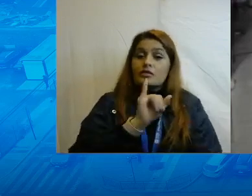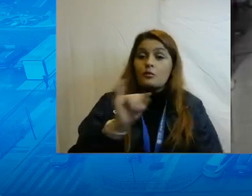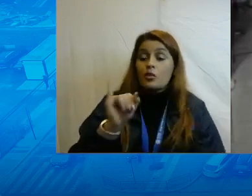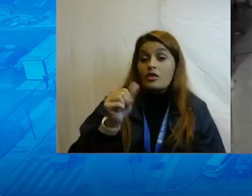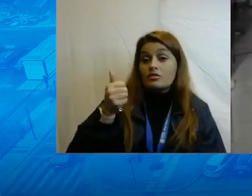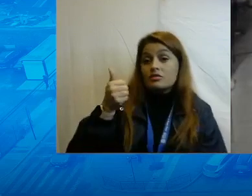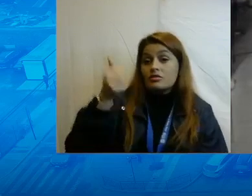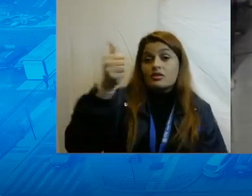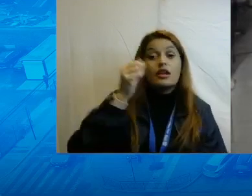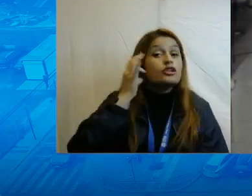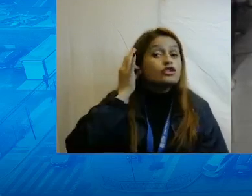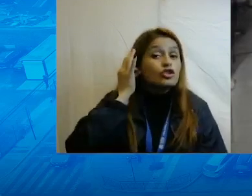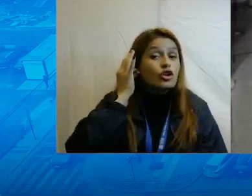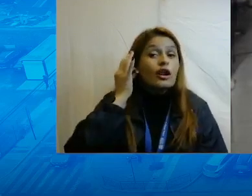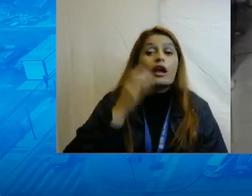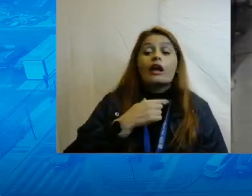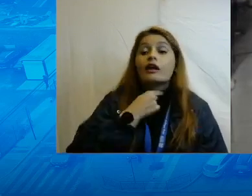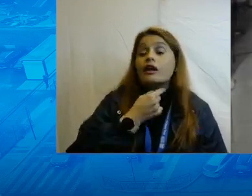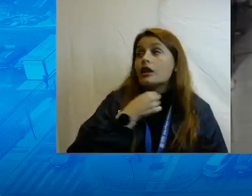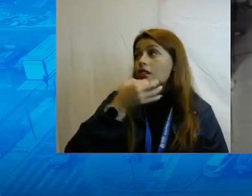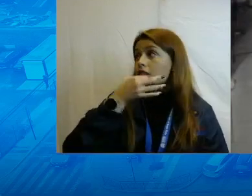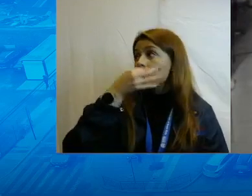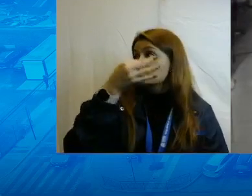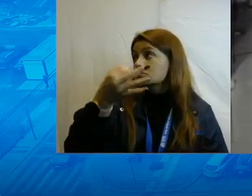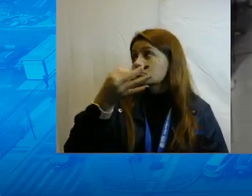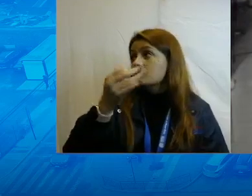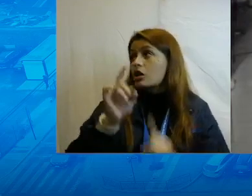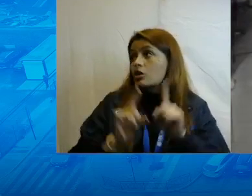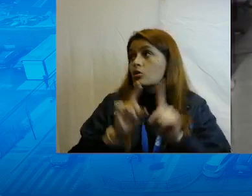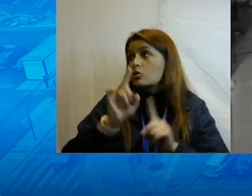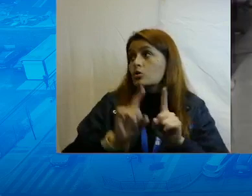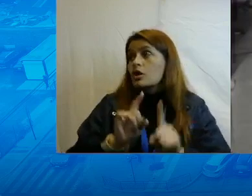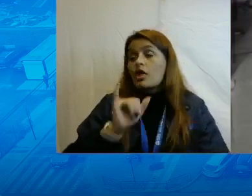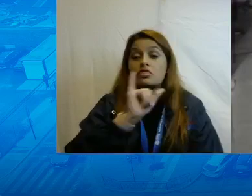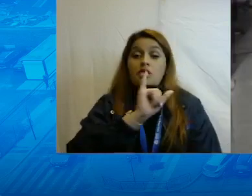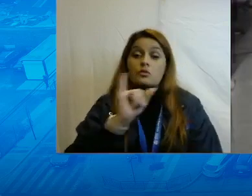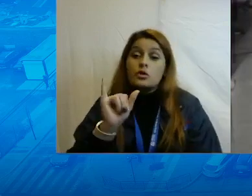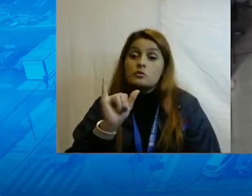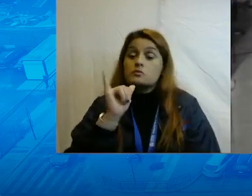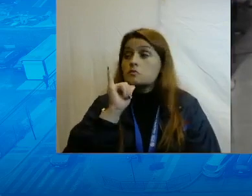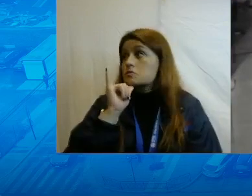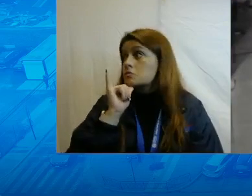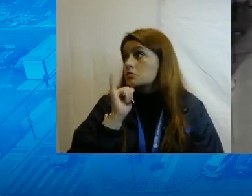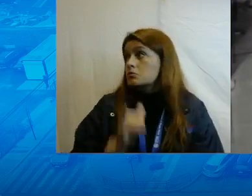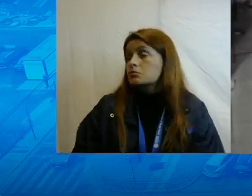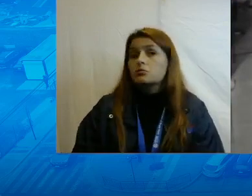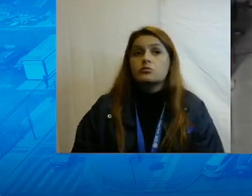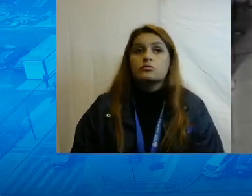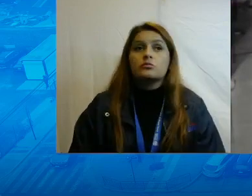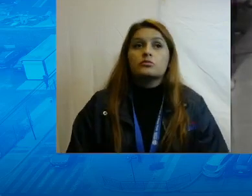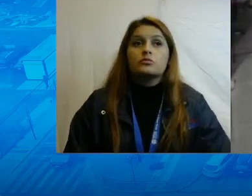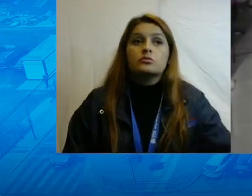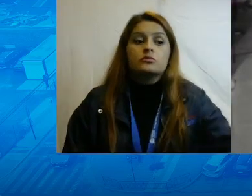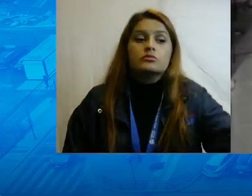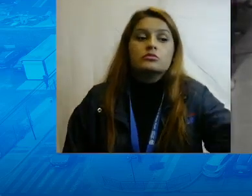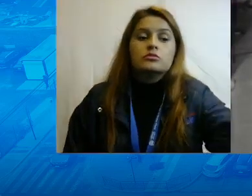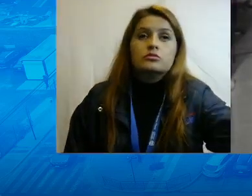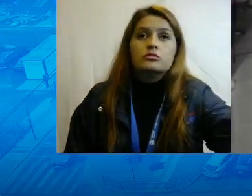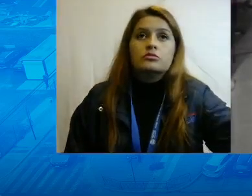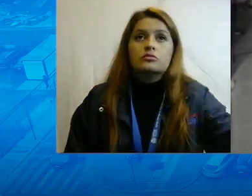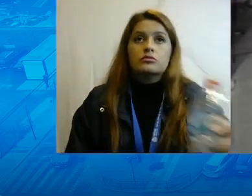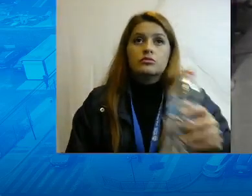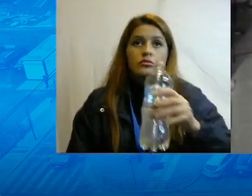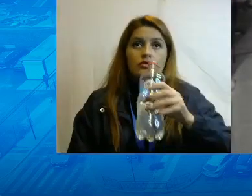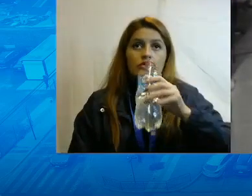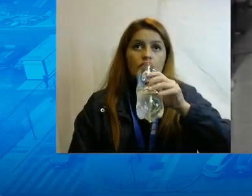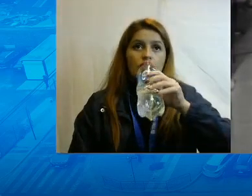quisiera destacar algún elemento o podemos proyectarlo también para un próximo consejo. ¿Sí? Podemos